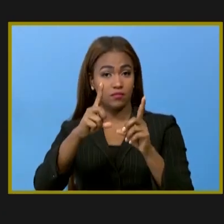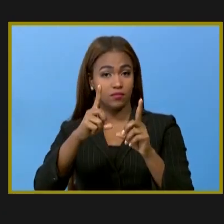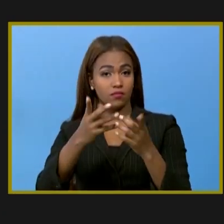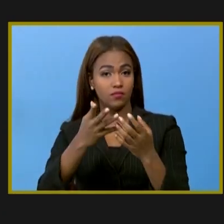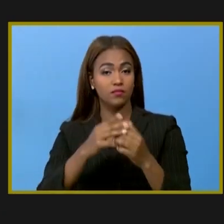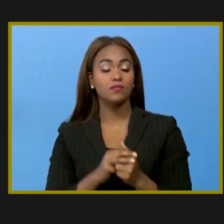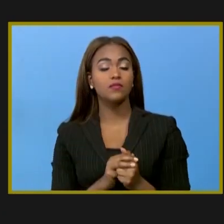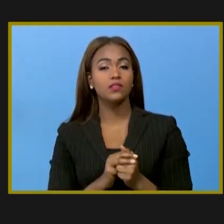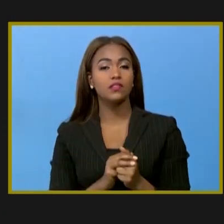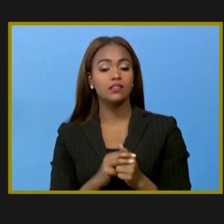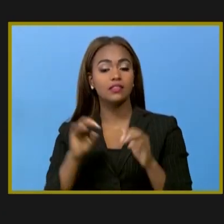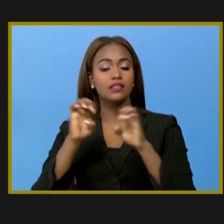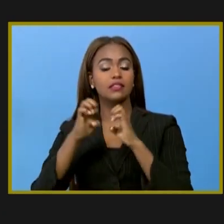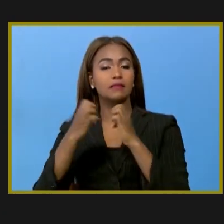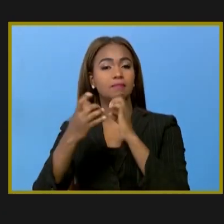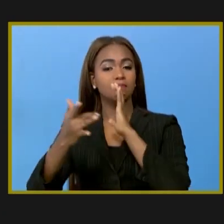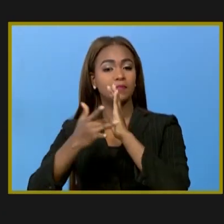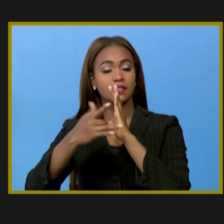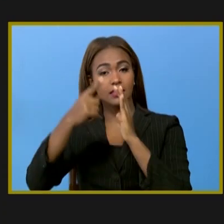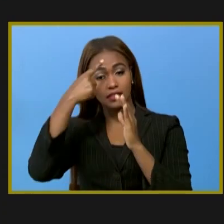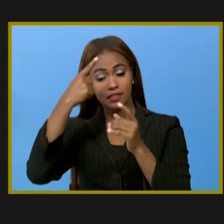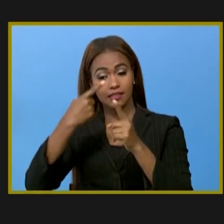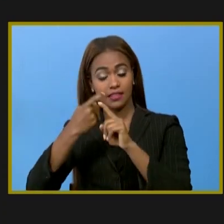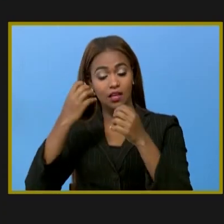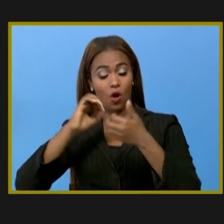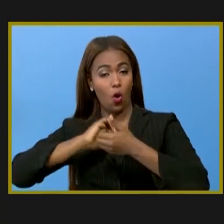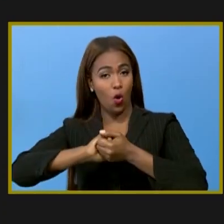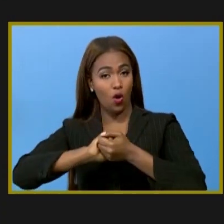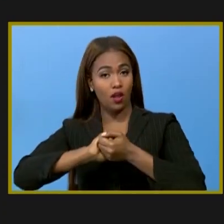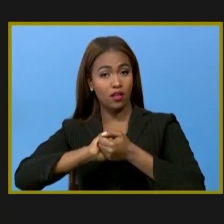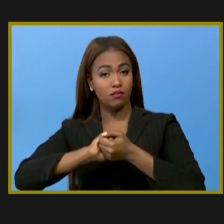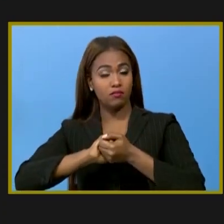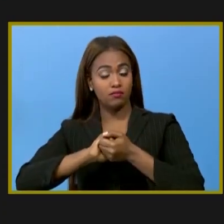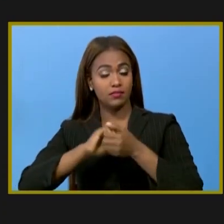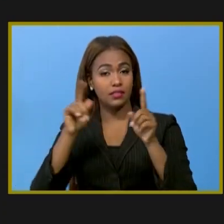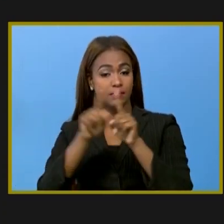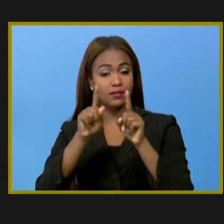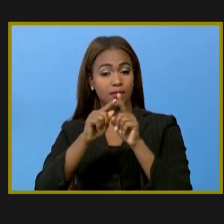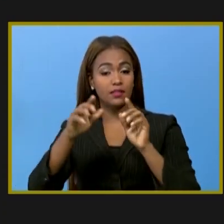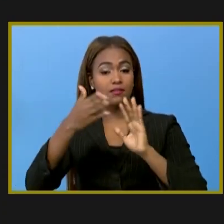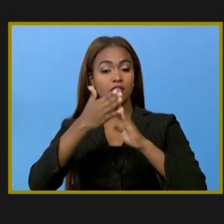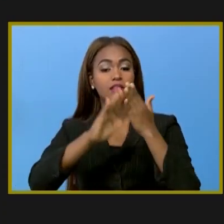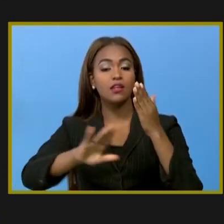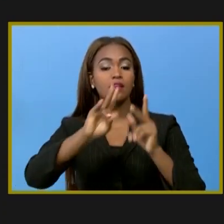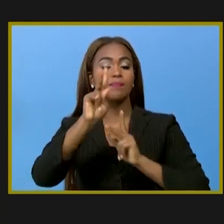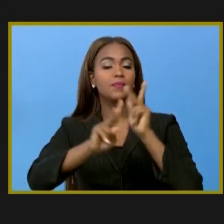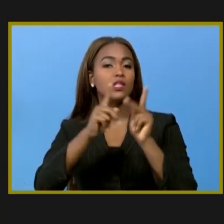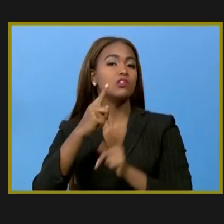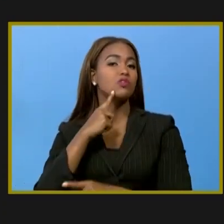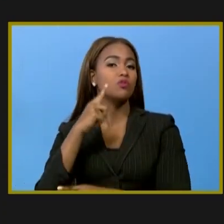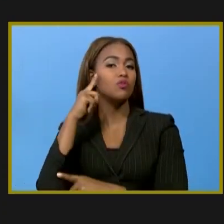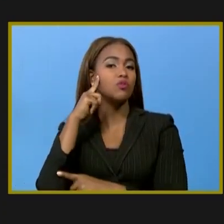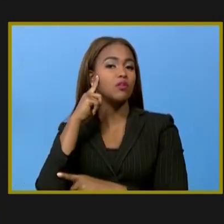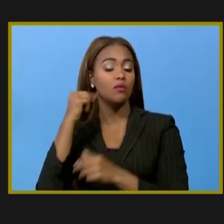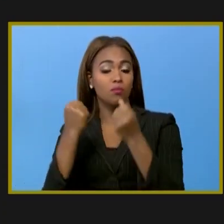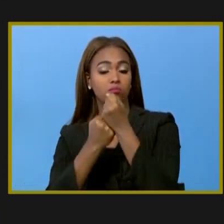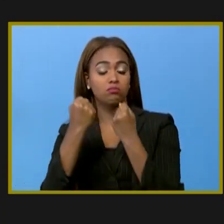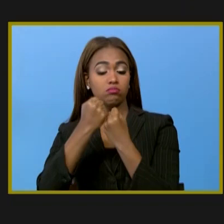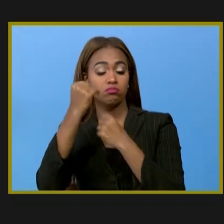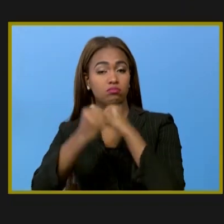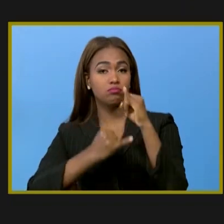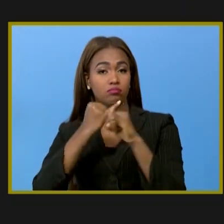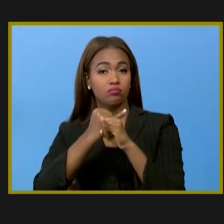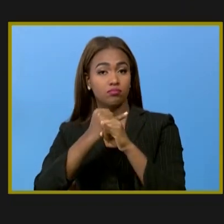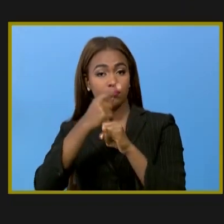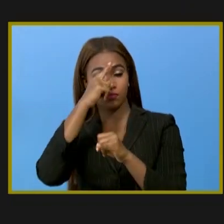el equipo técnico de Conadis, los líderes de las comunidades sordas, la cooperación internacional